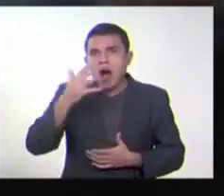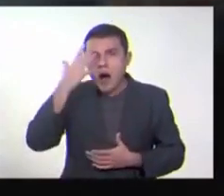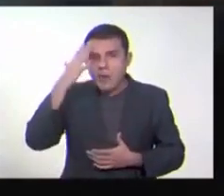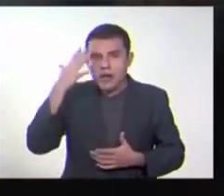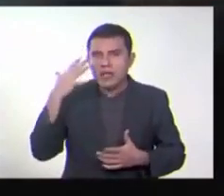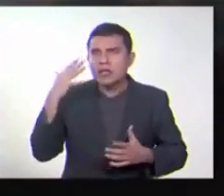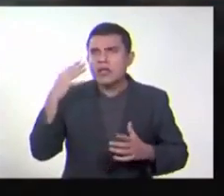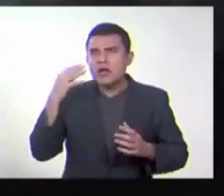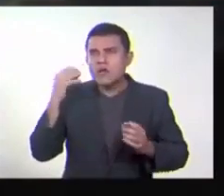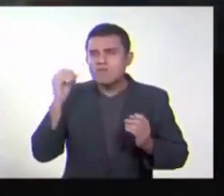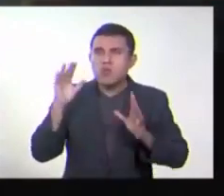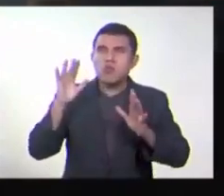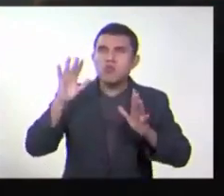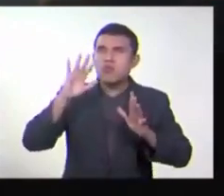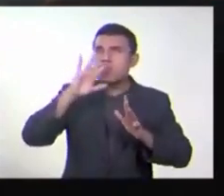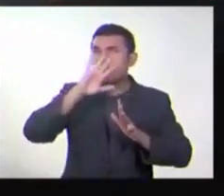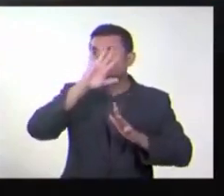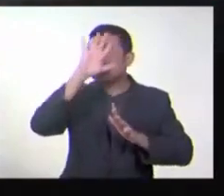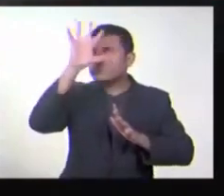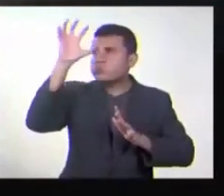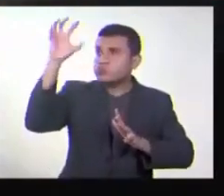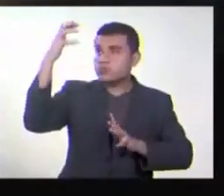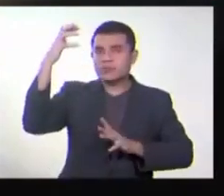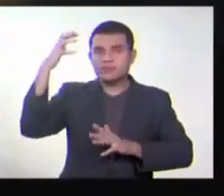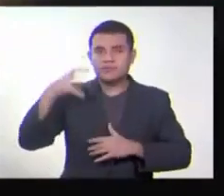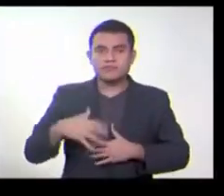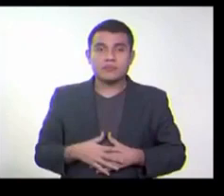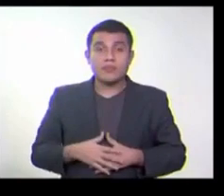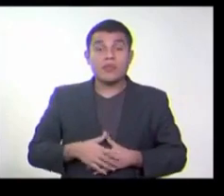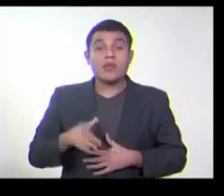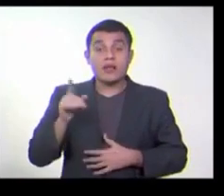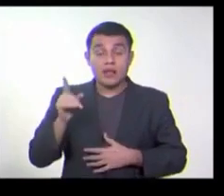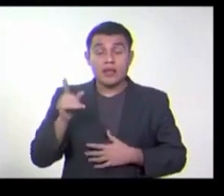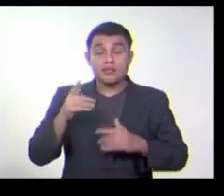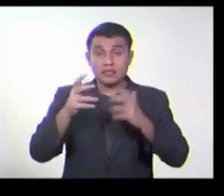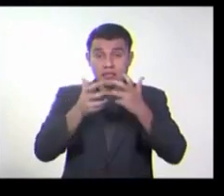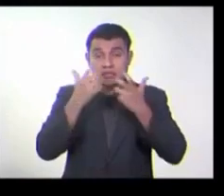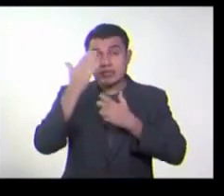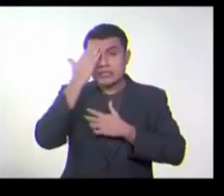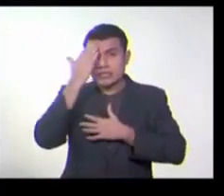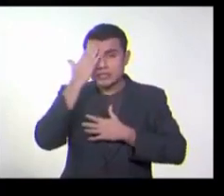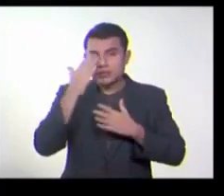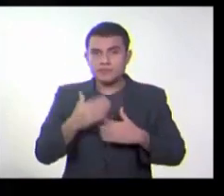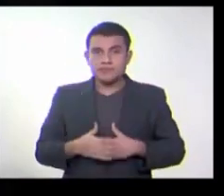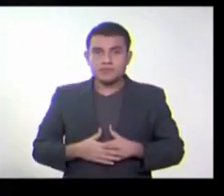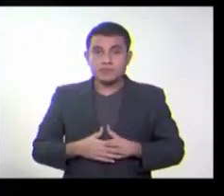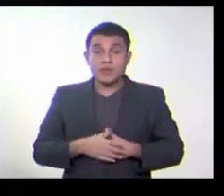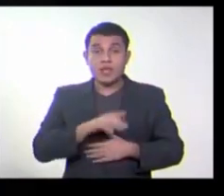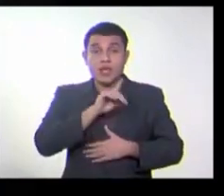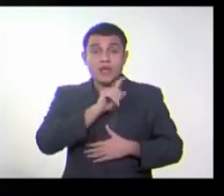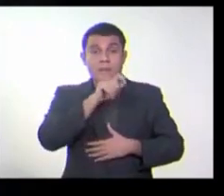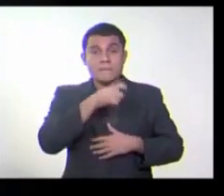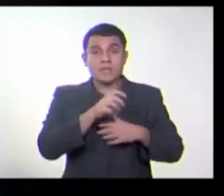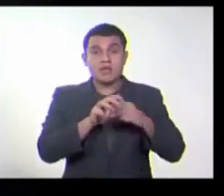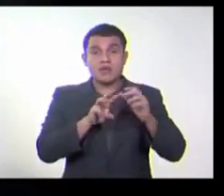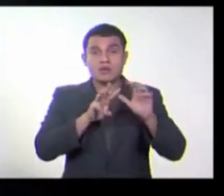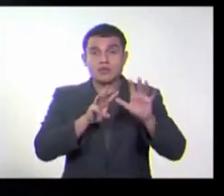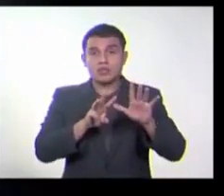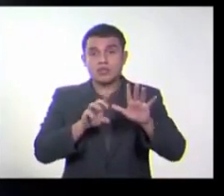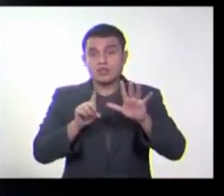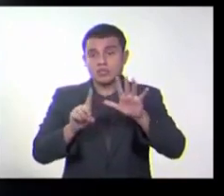en el espectro de luz del Sol. Este descubrimiento se dio en